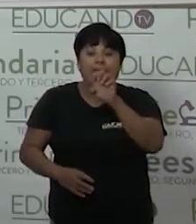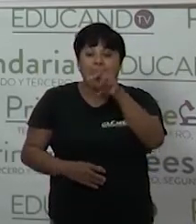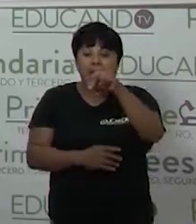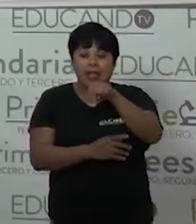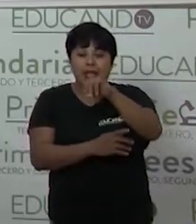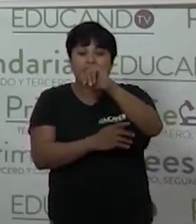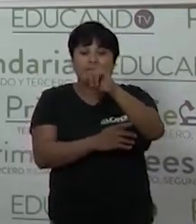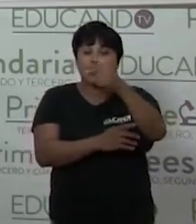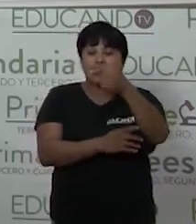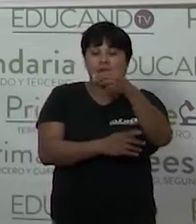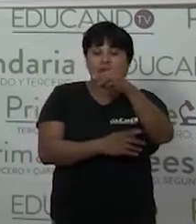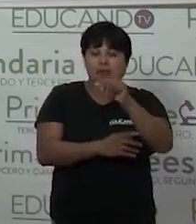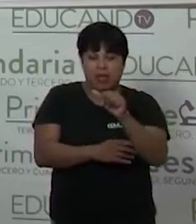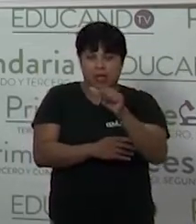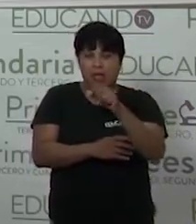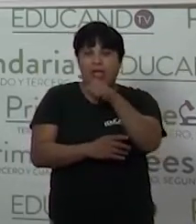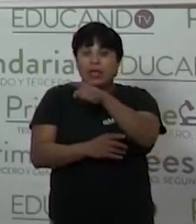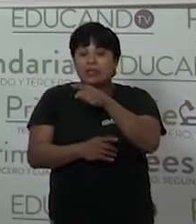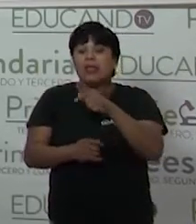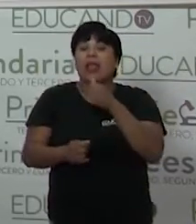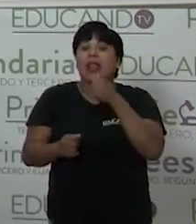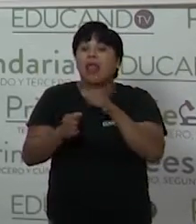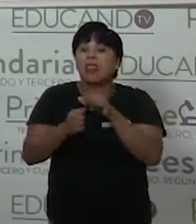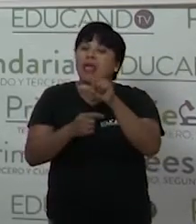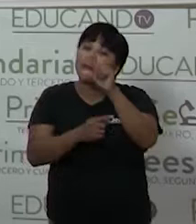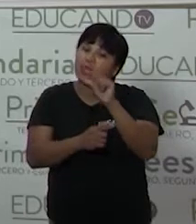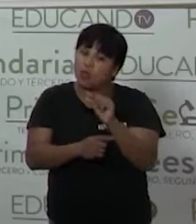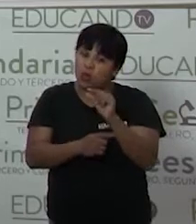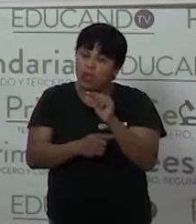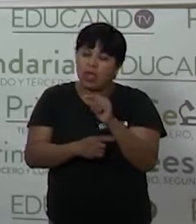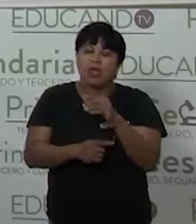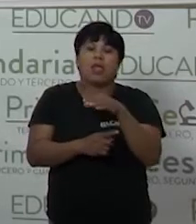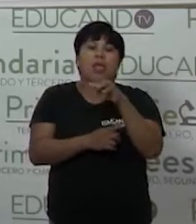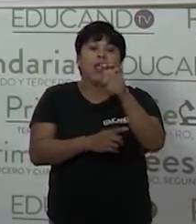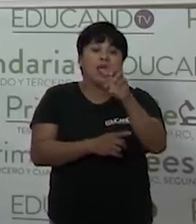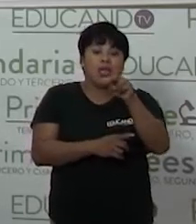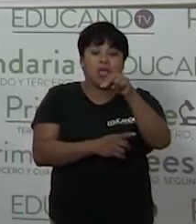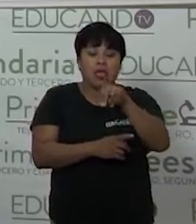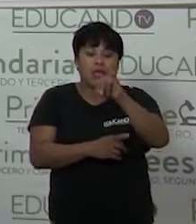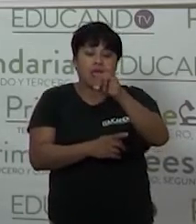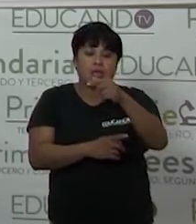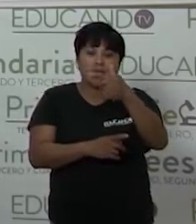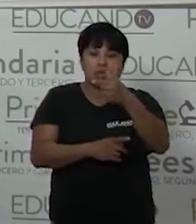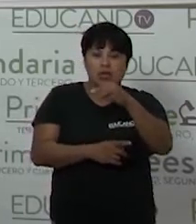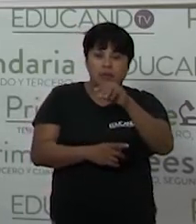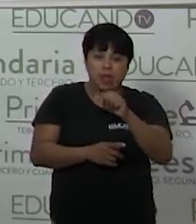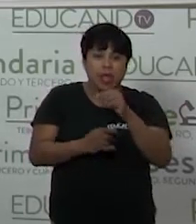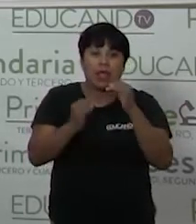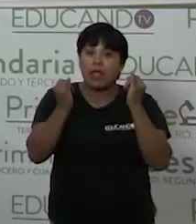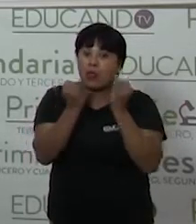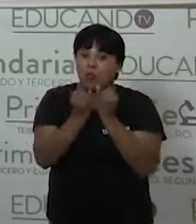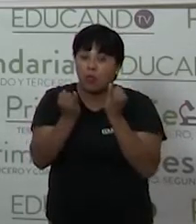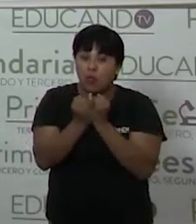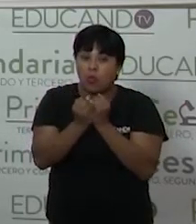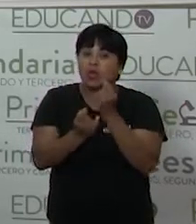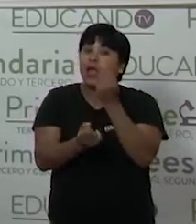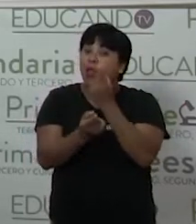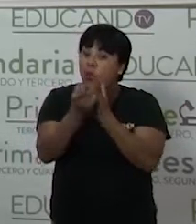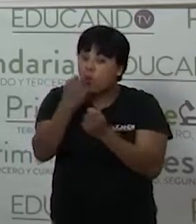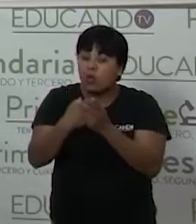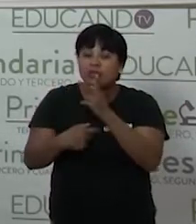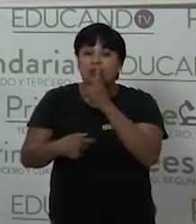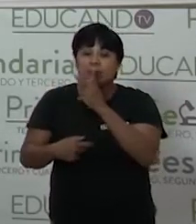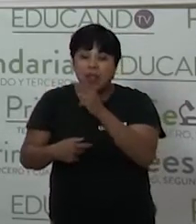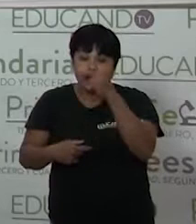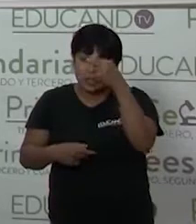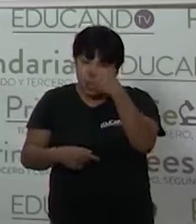esto todo está en minúscula enigmas comienza igual que alguno de nuestros